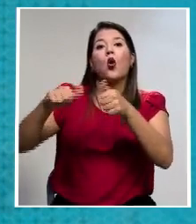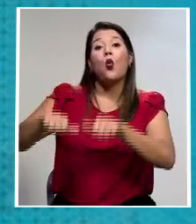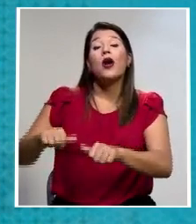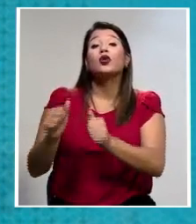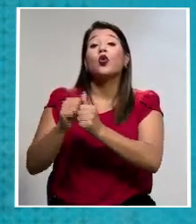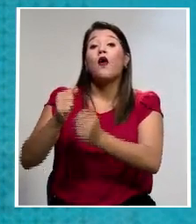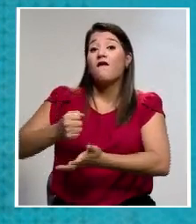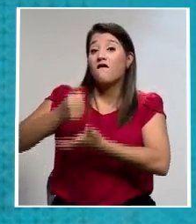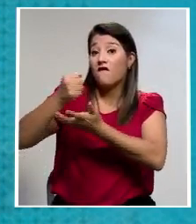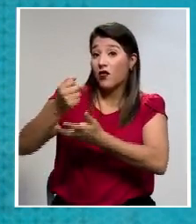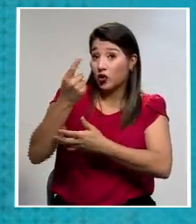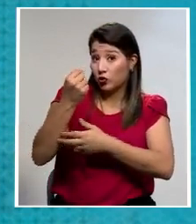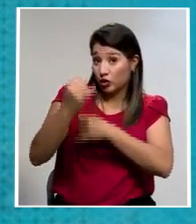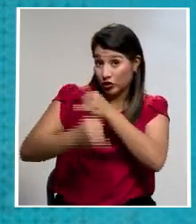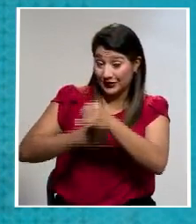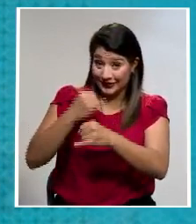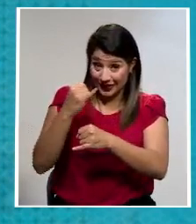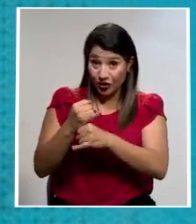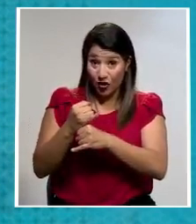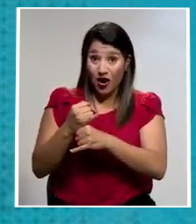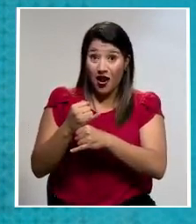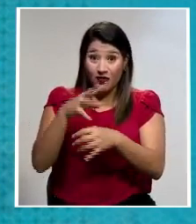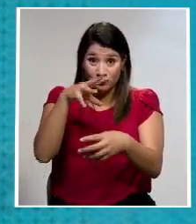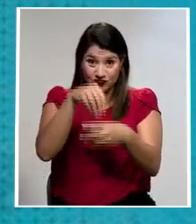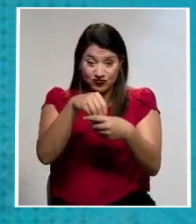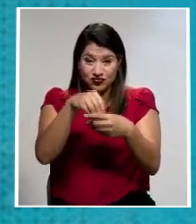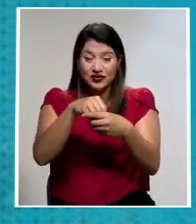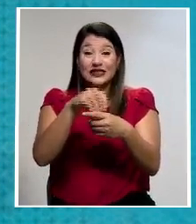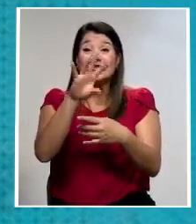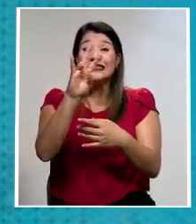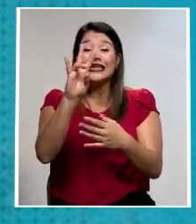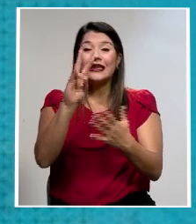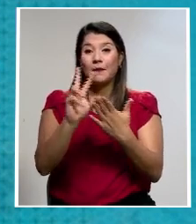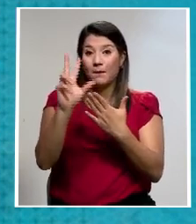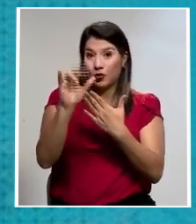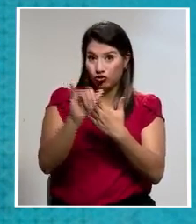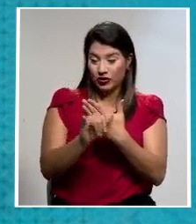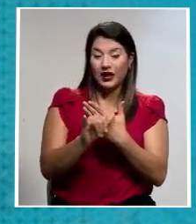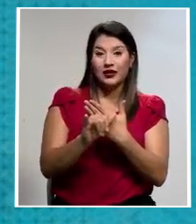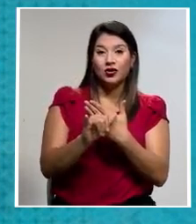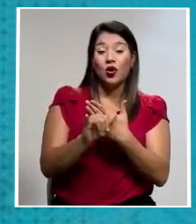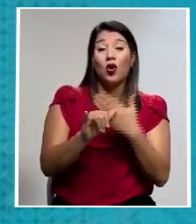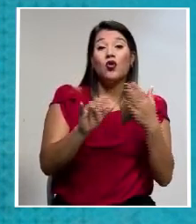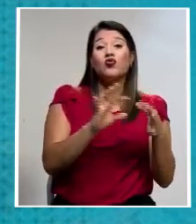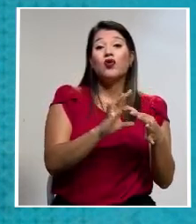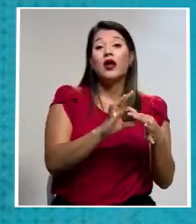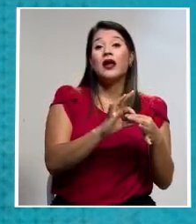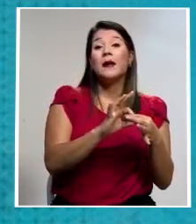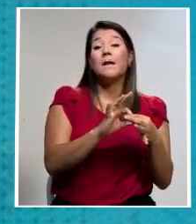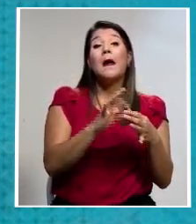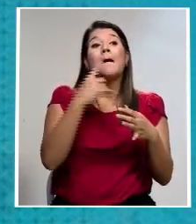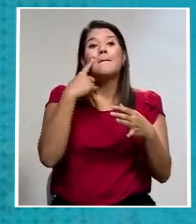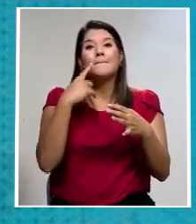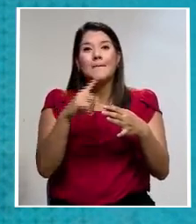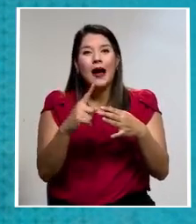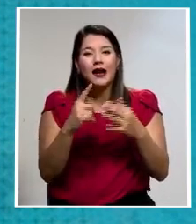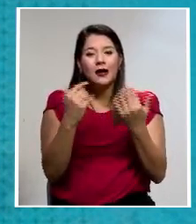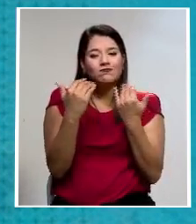una cantidad importante de proyectos en lo que es contención del